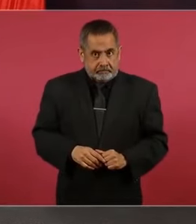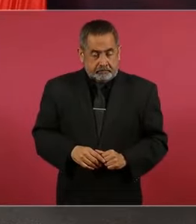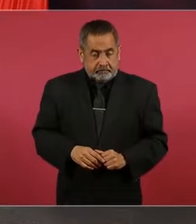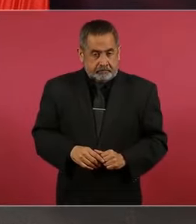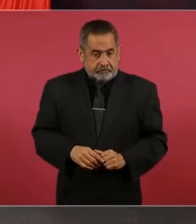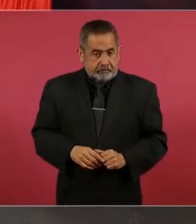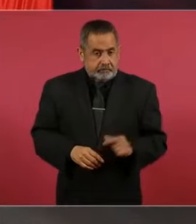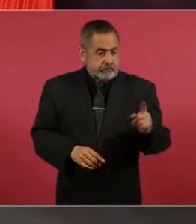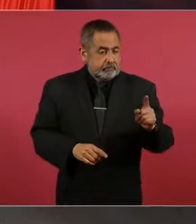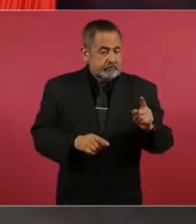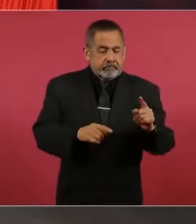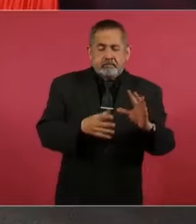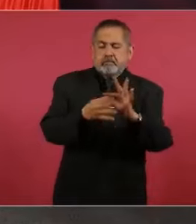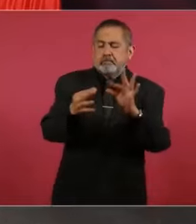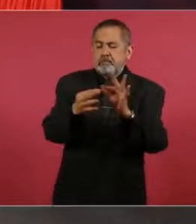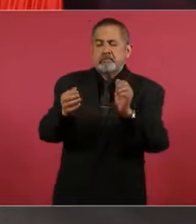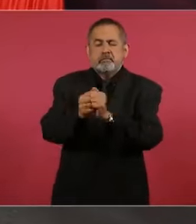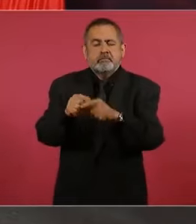a la Torre,